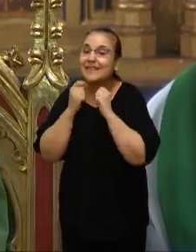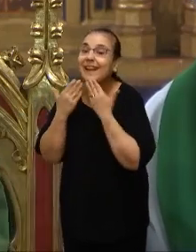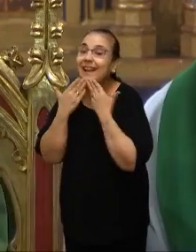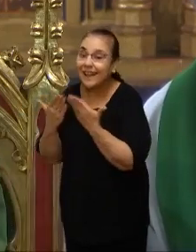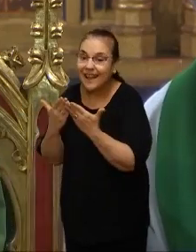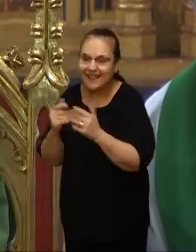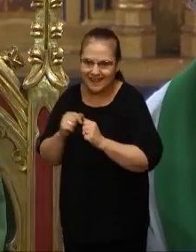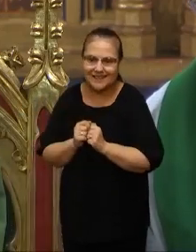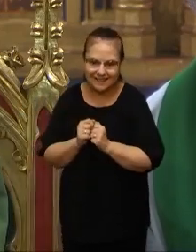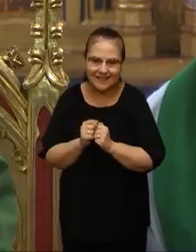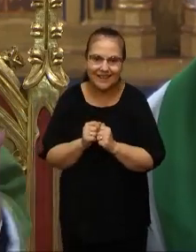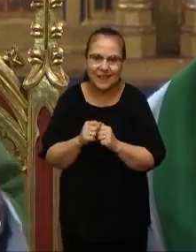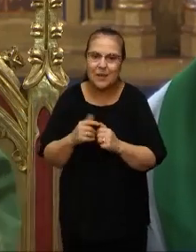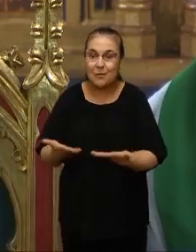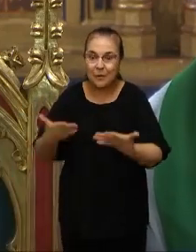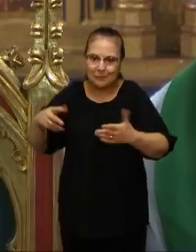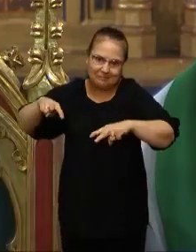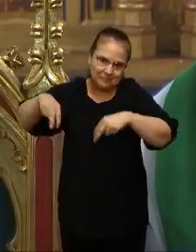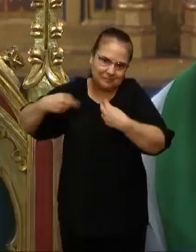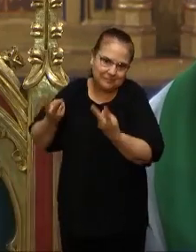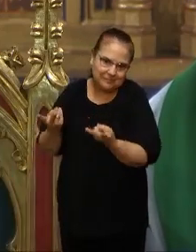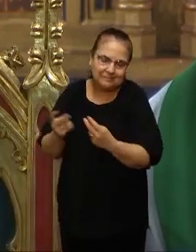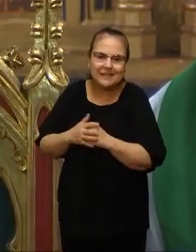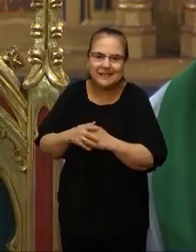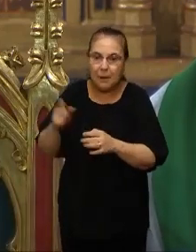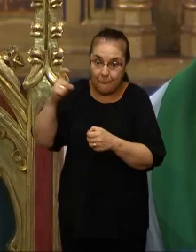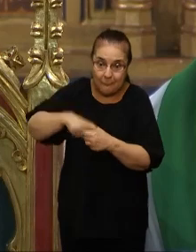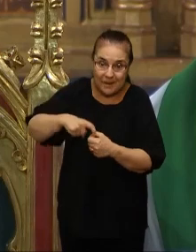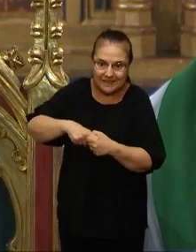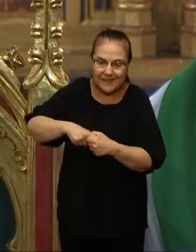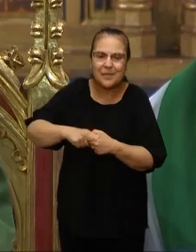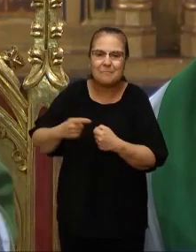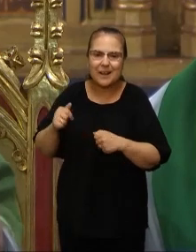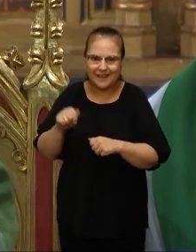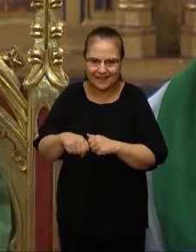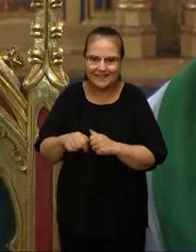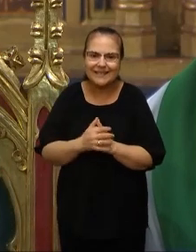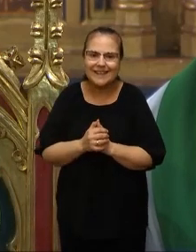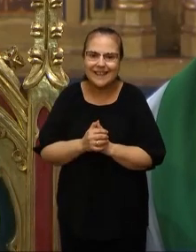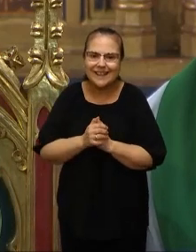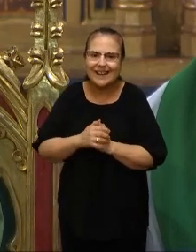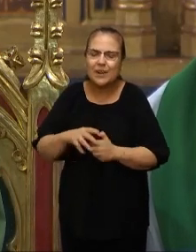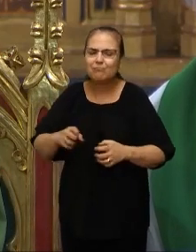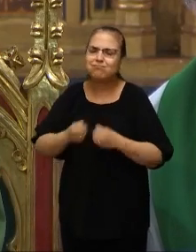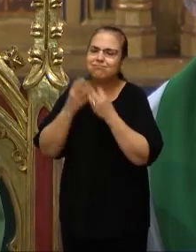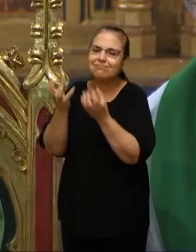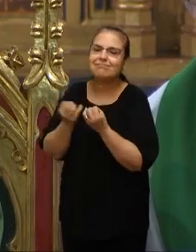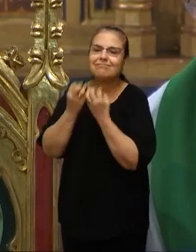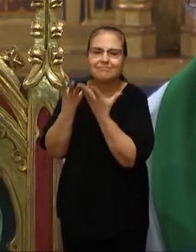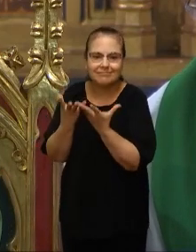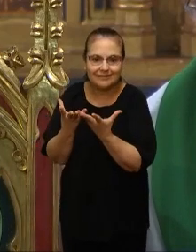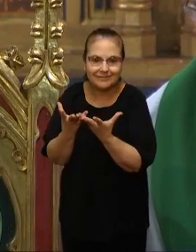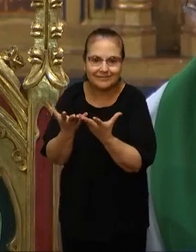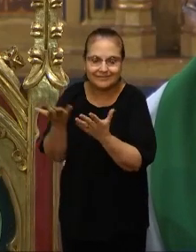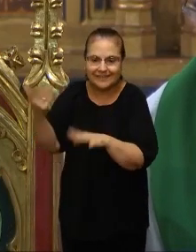a 13TV por dejarme participar de su función evangelizadora